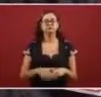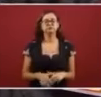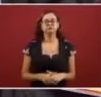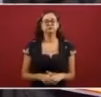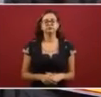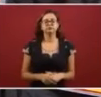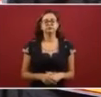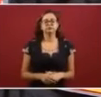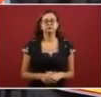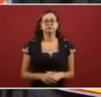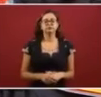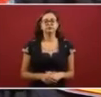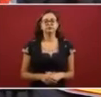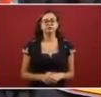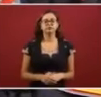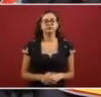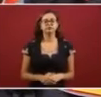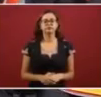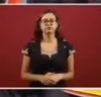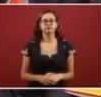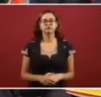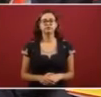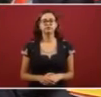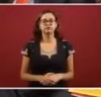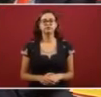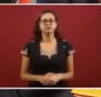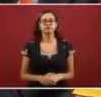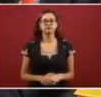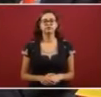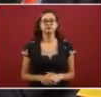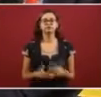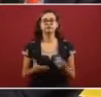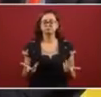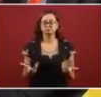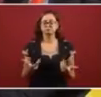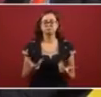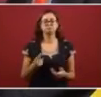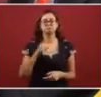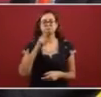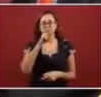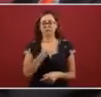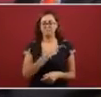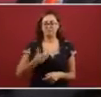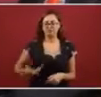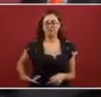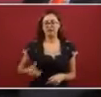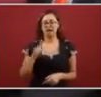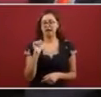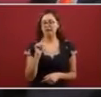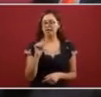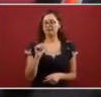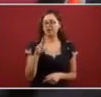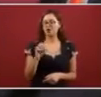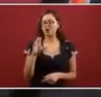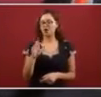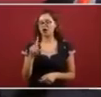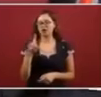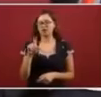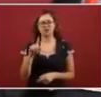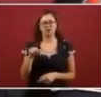aun cuando de manera libre y soberana el presidente Cárdenas tomó la decisión